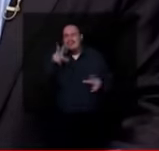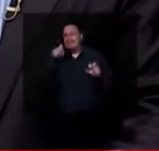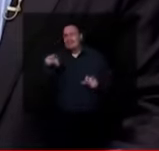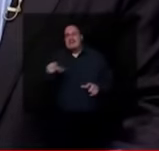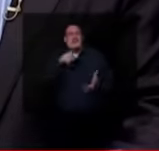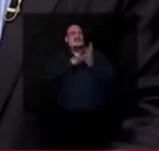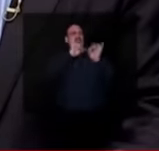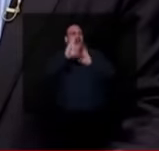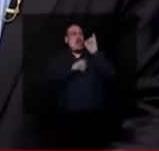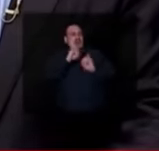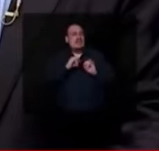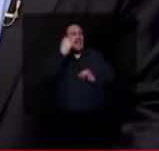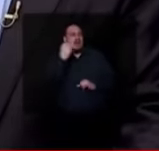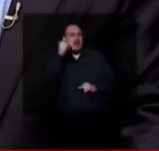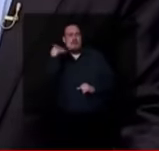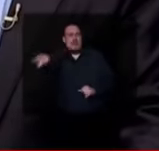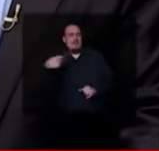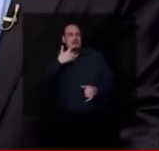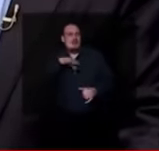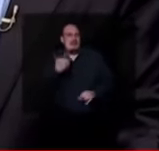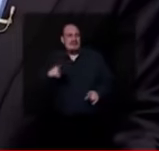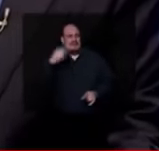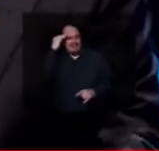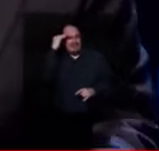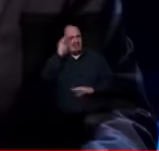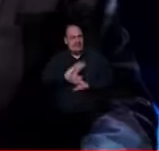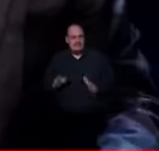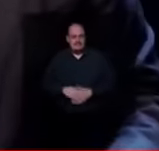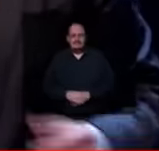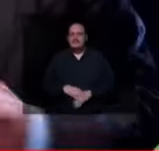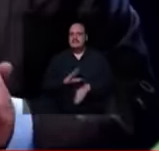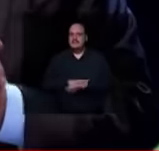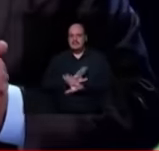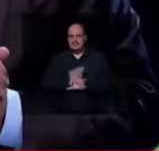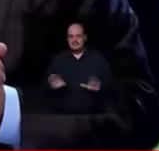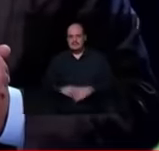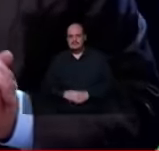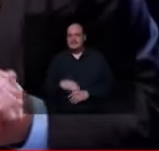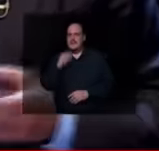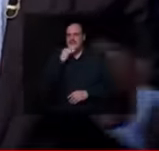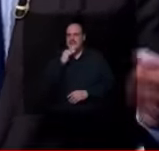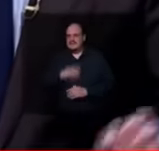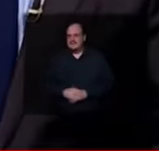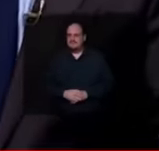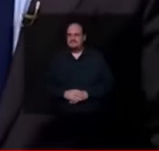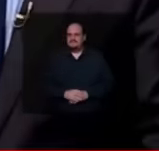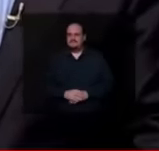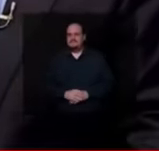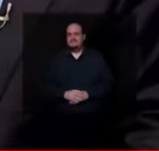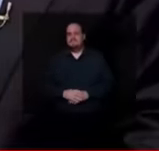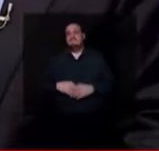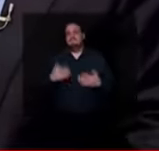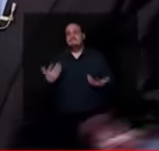discutió, China y Brasil, la parte de relaciones internacionales donde Massa lo arrinconó bastante porque le